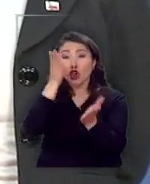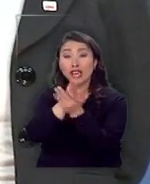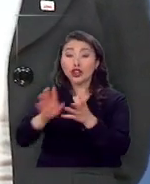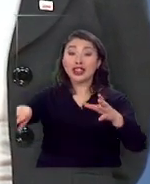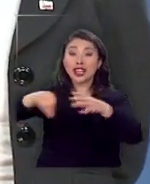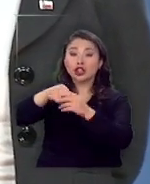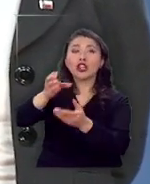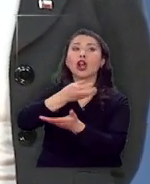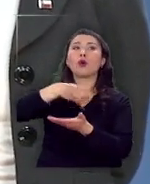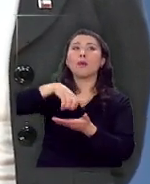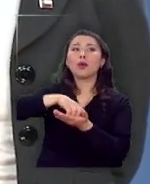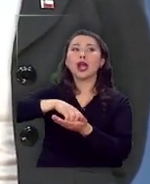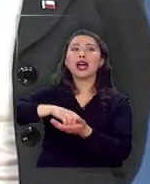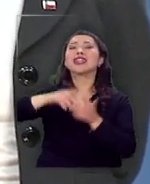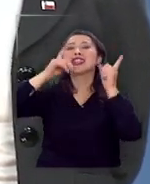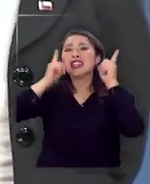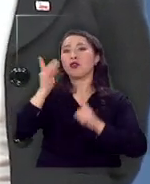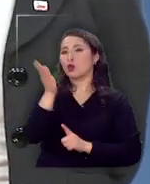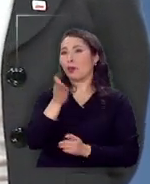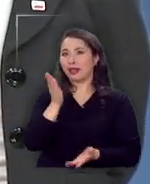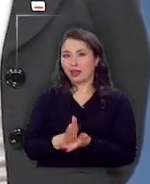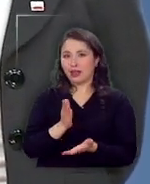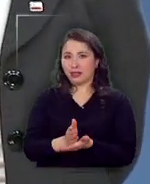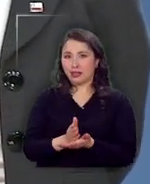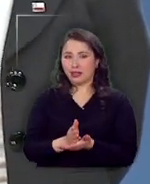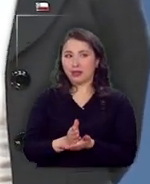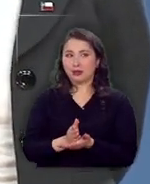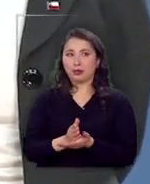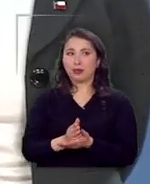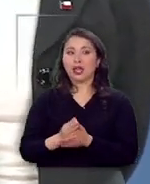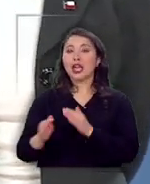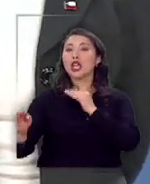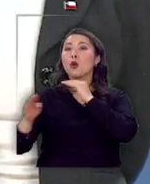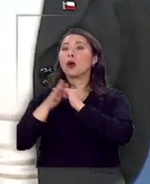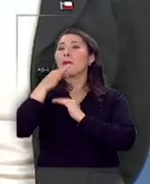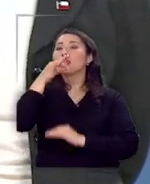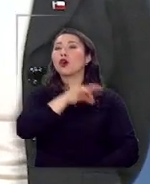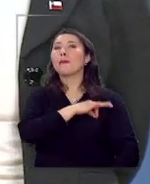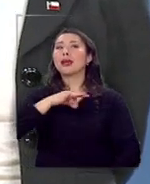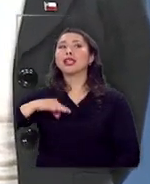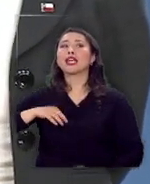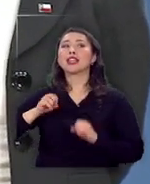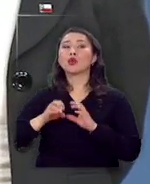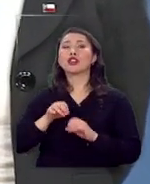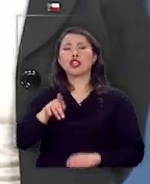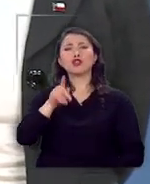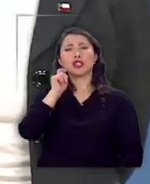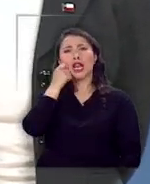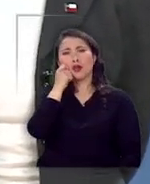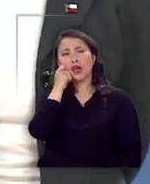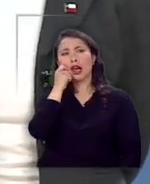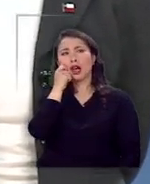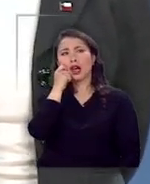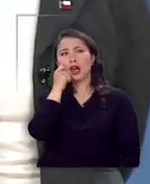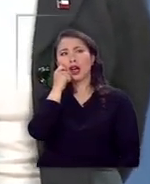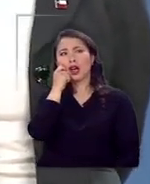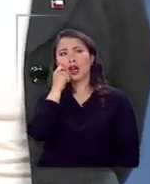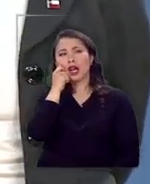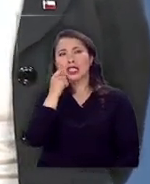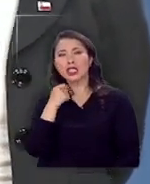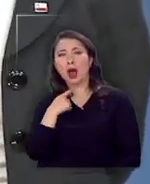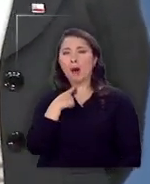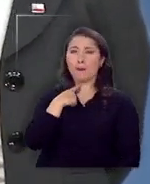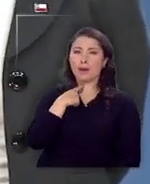comunas van a tener suspensión de clases tal cual como dijo el administra cubillos eso no significa que haya